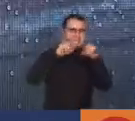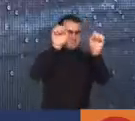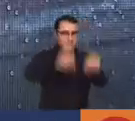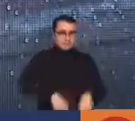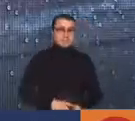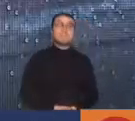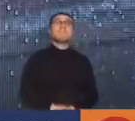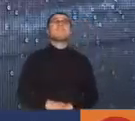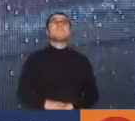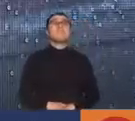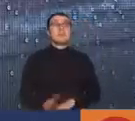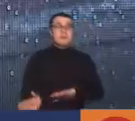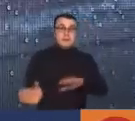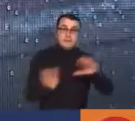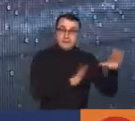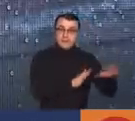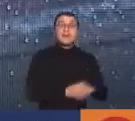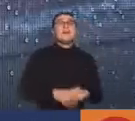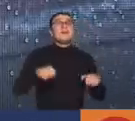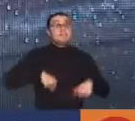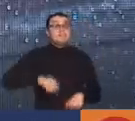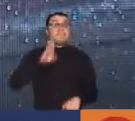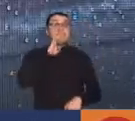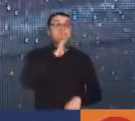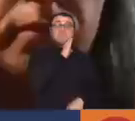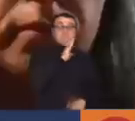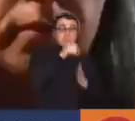programa de educación superior del país,